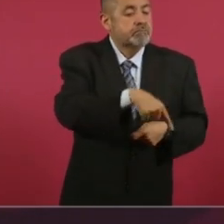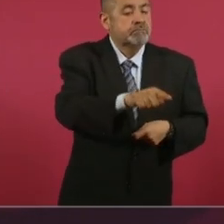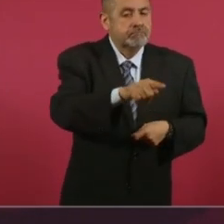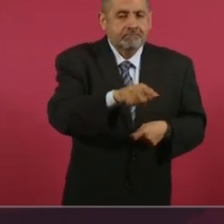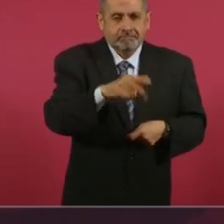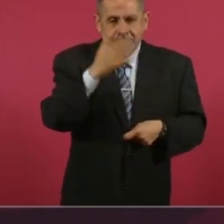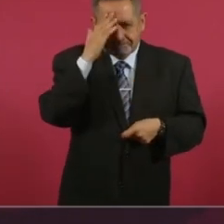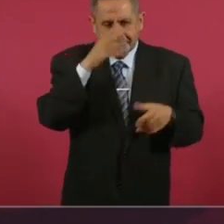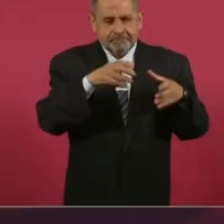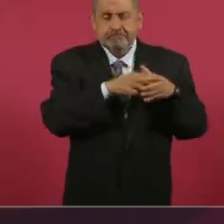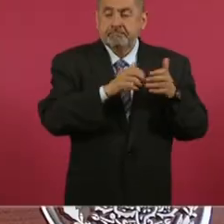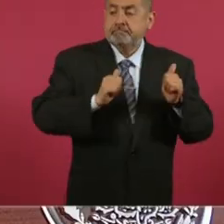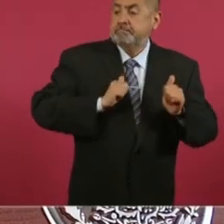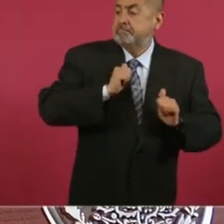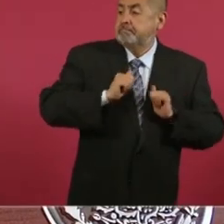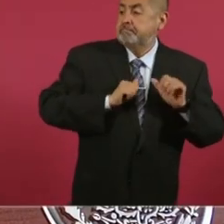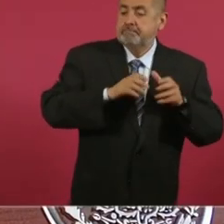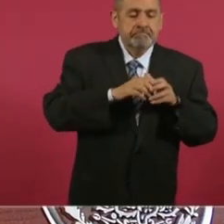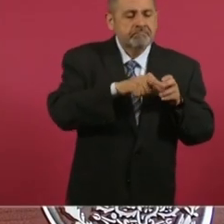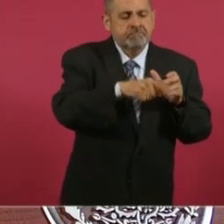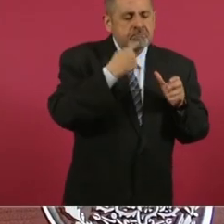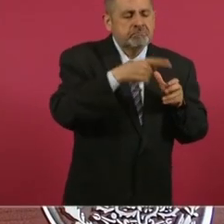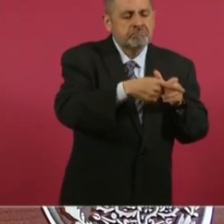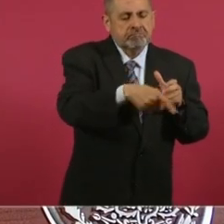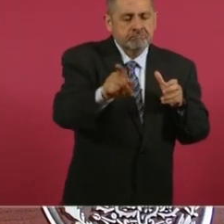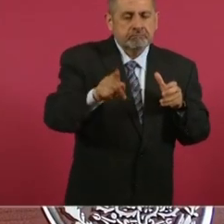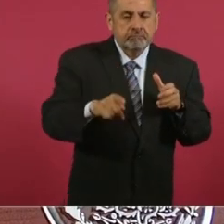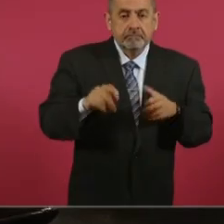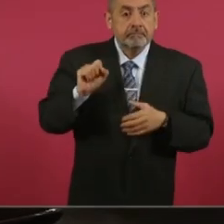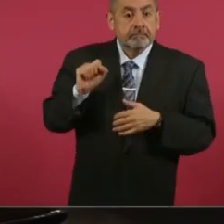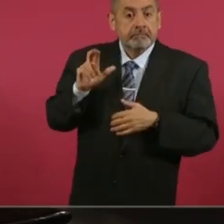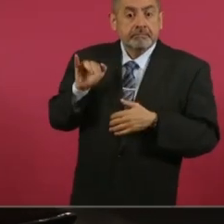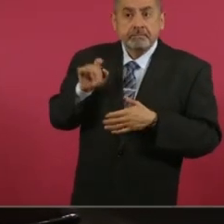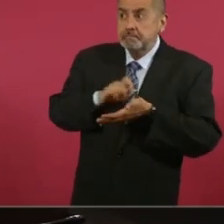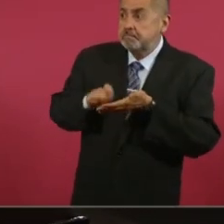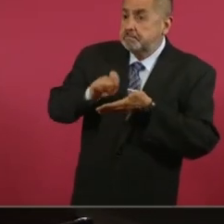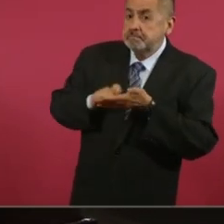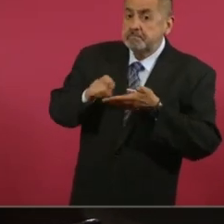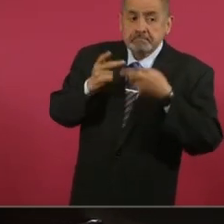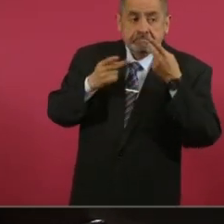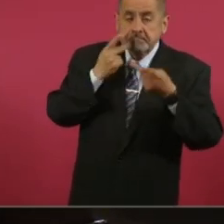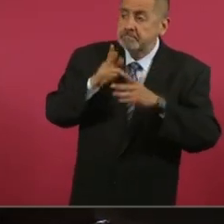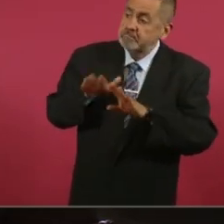quienes se han beneficiado con estas políticas, pues está en contra.